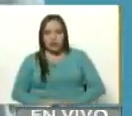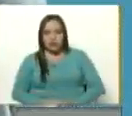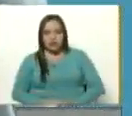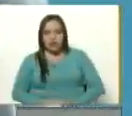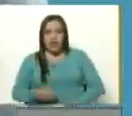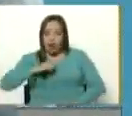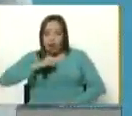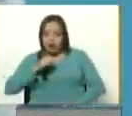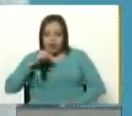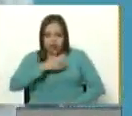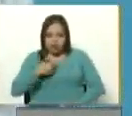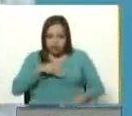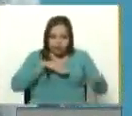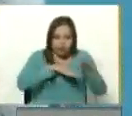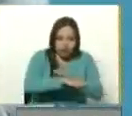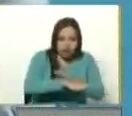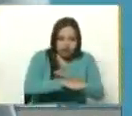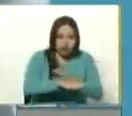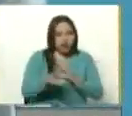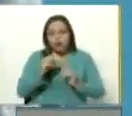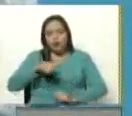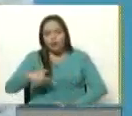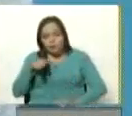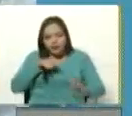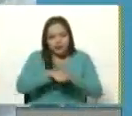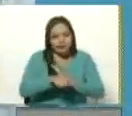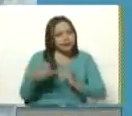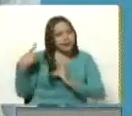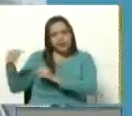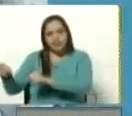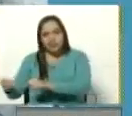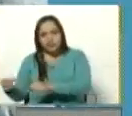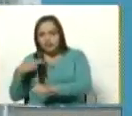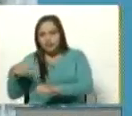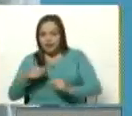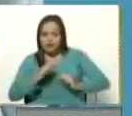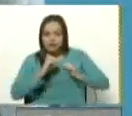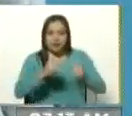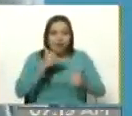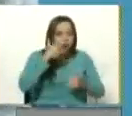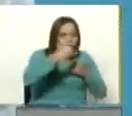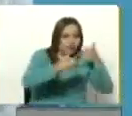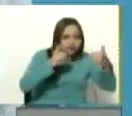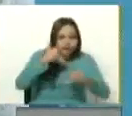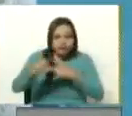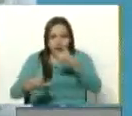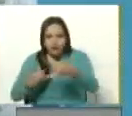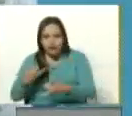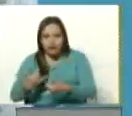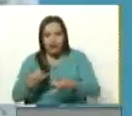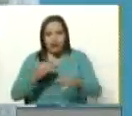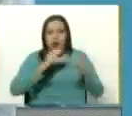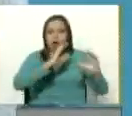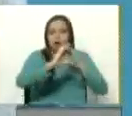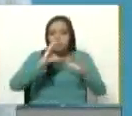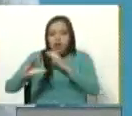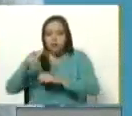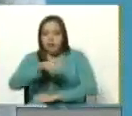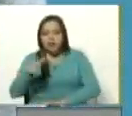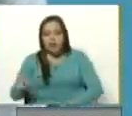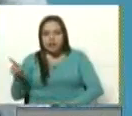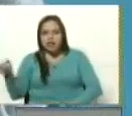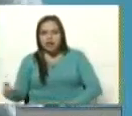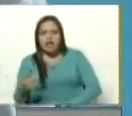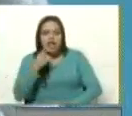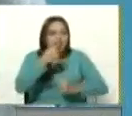meterse, no se pudo meter, sino que se fue. Y entonces empezamos vía telefónica a hablar con la gente, también en vía de boca a boca, lo